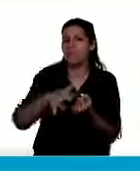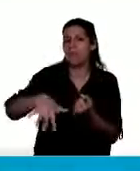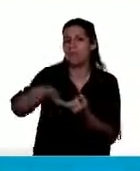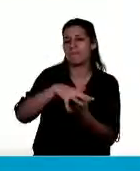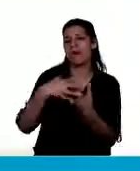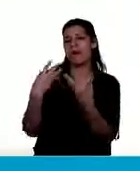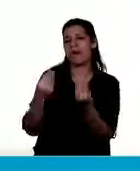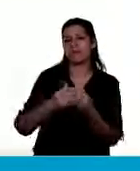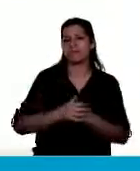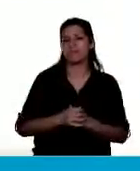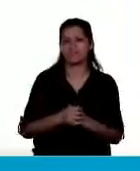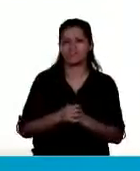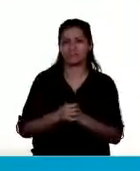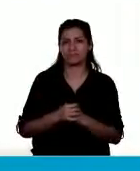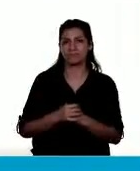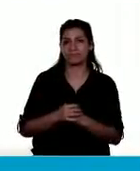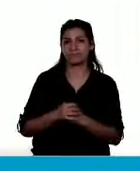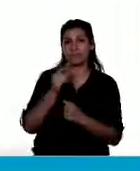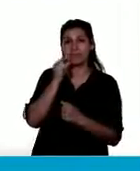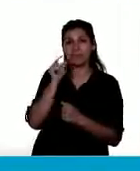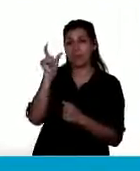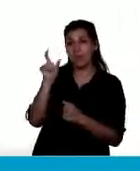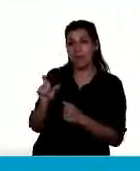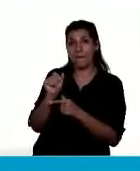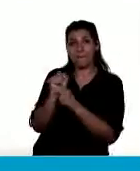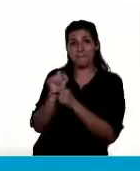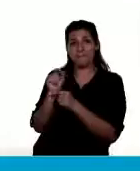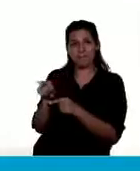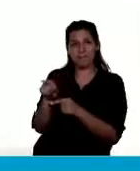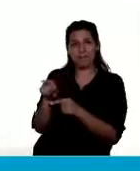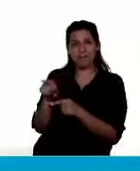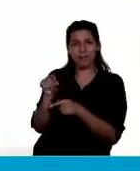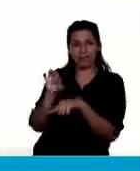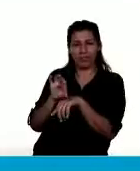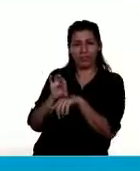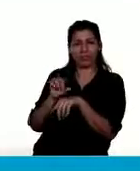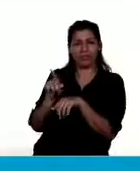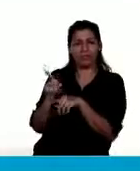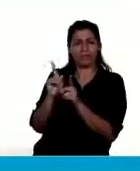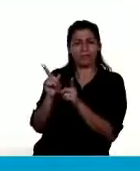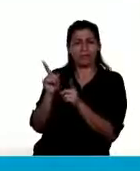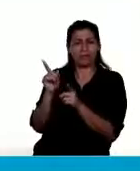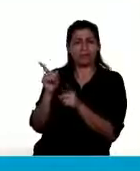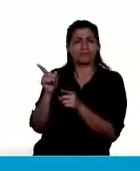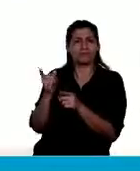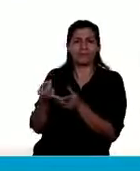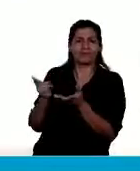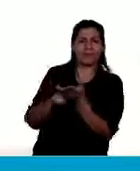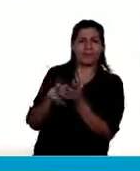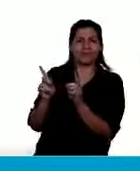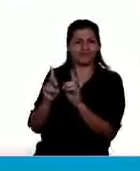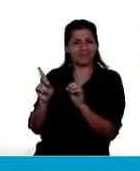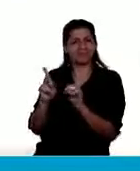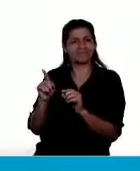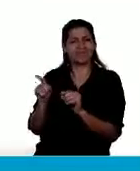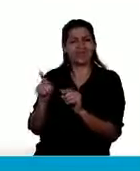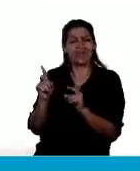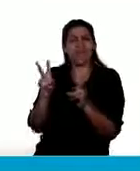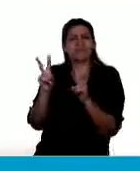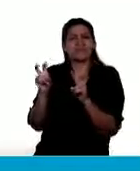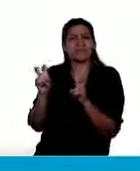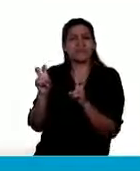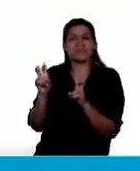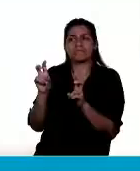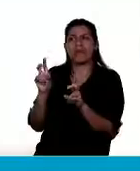obra de Carrillo, que yo no la voy a repetir, pero es una de las obras más importantes en términos de sanitarismo en